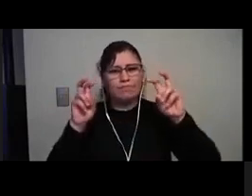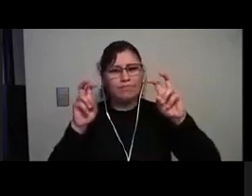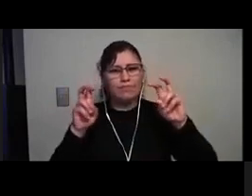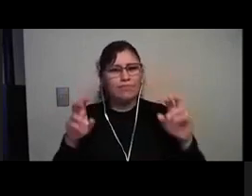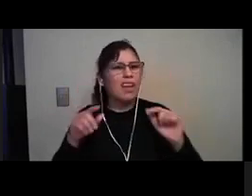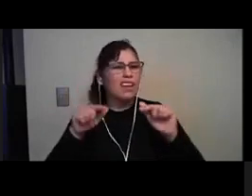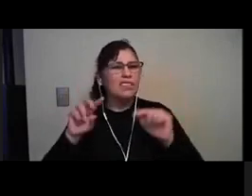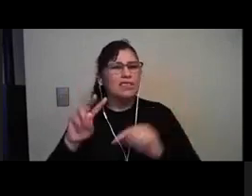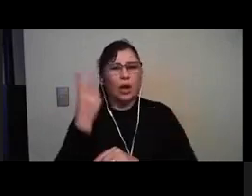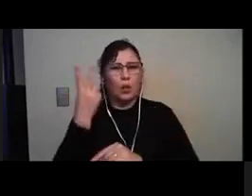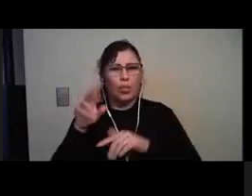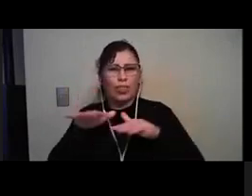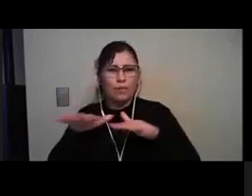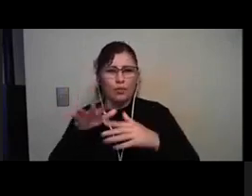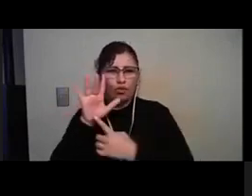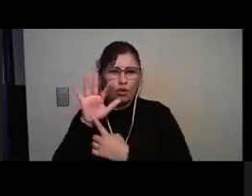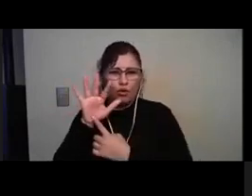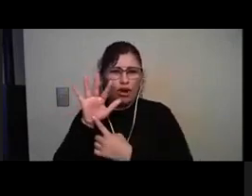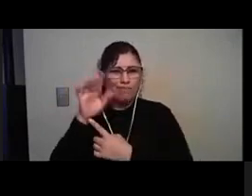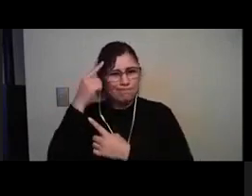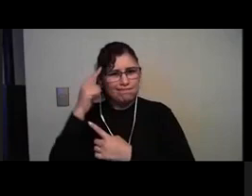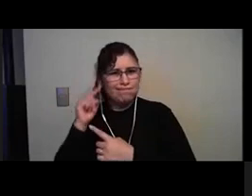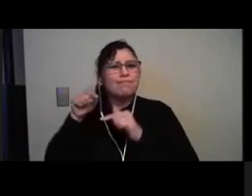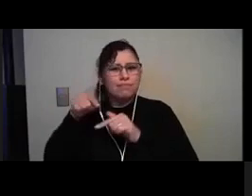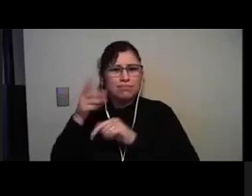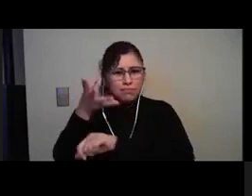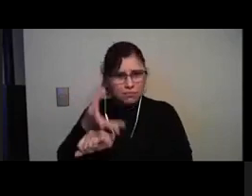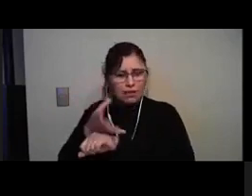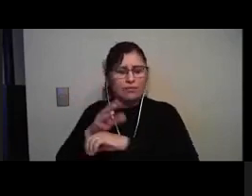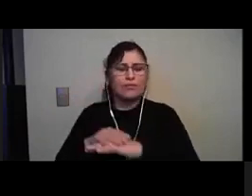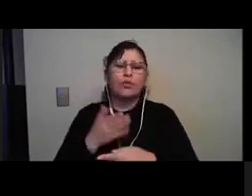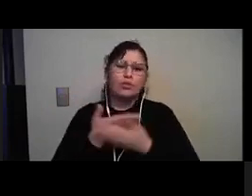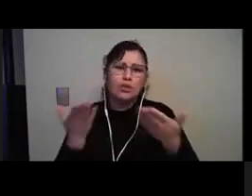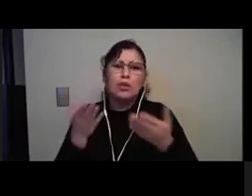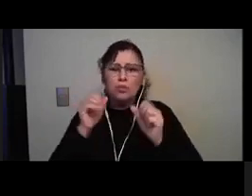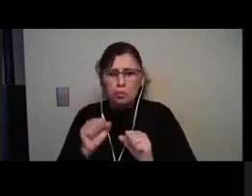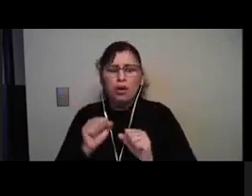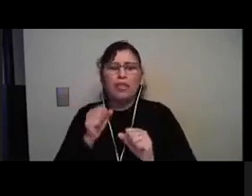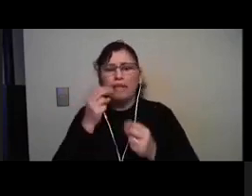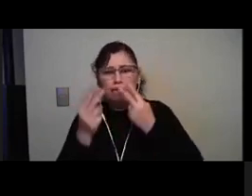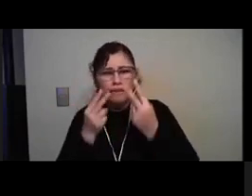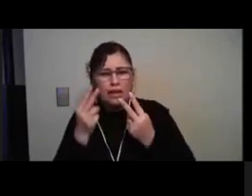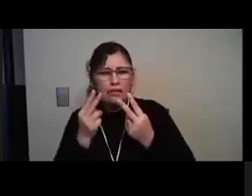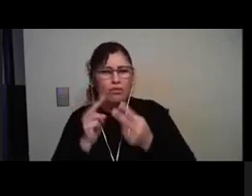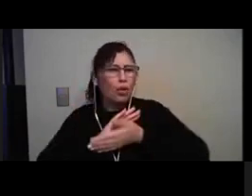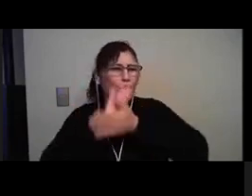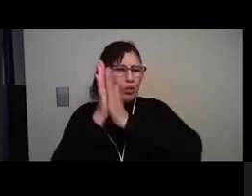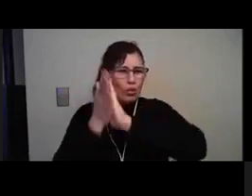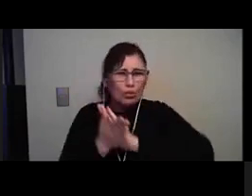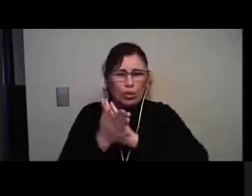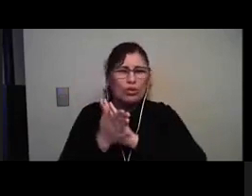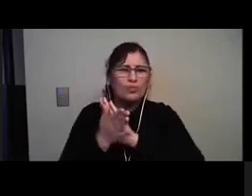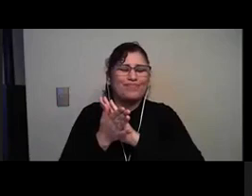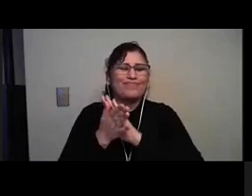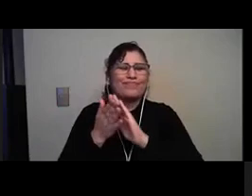de segunda motoneurona, ¿cierto? Donde ustedes van a poder encontrar todas las manifestaciones clínicas de este tipo de